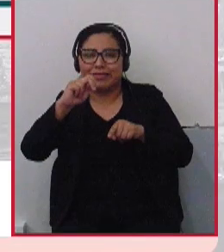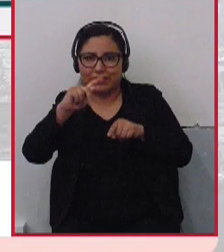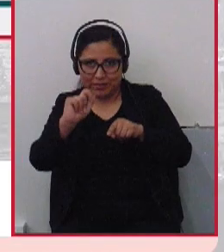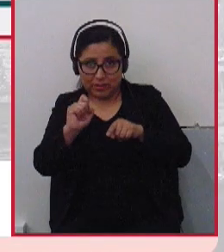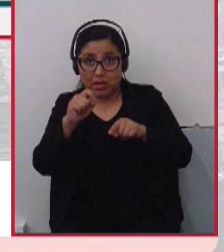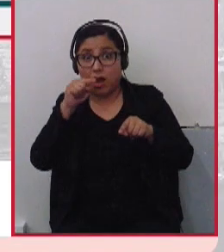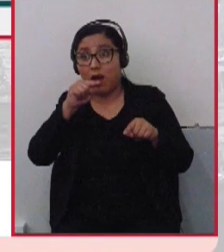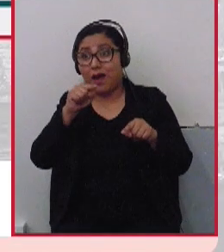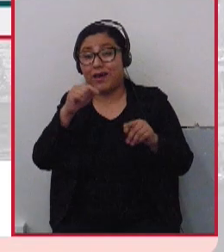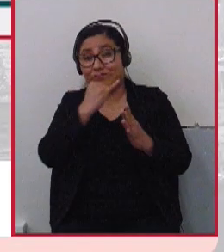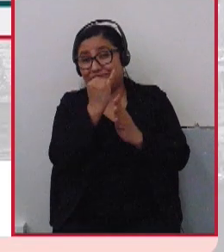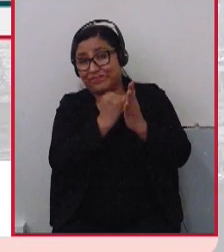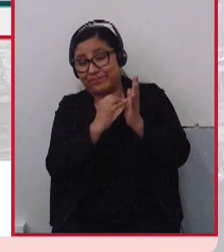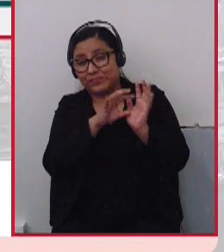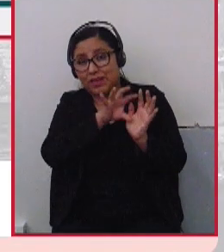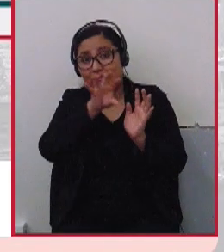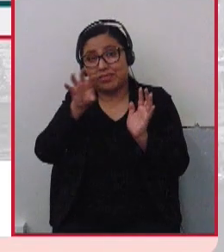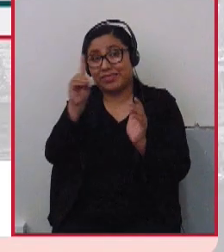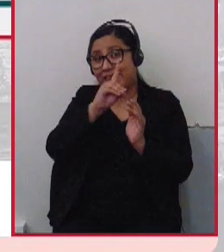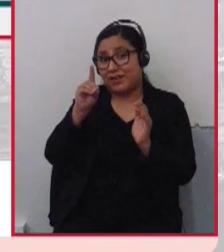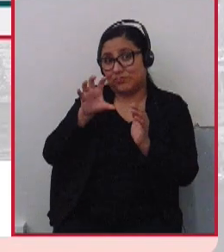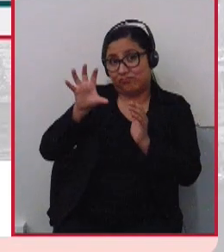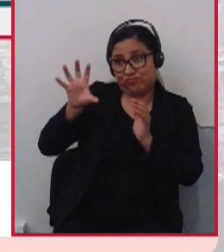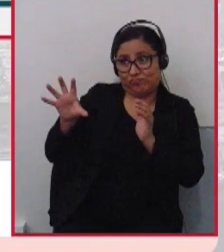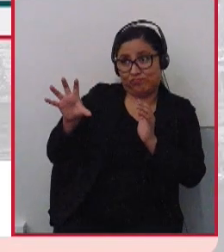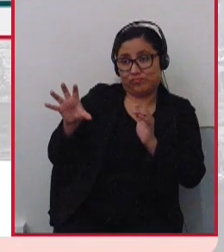esta gráfica del lado derecho,